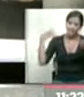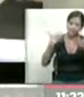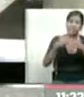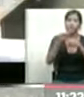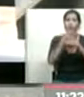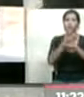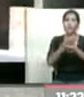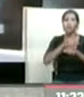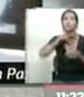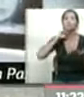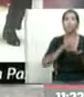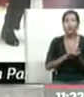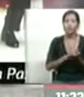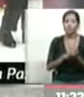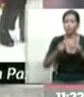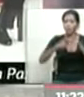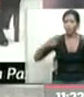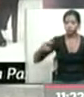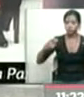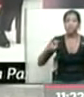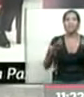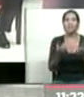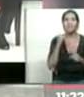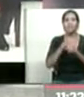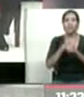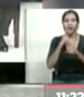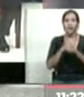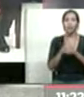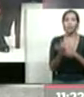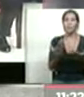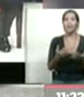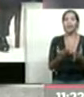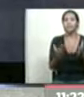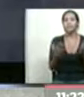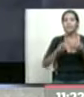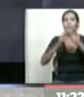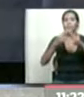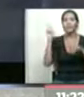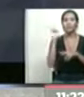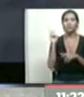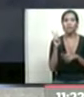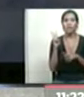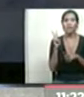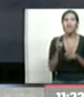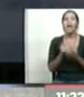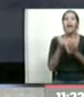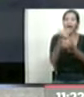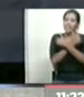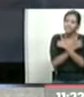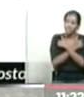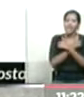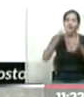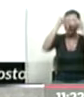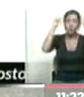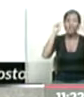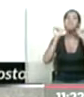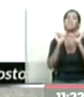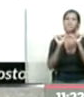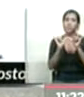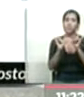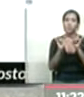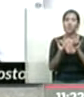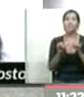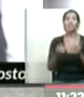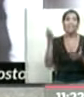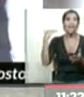masacres y fosas comunes que han trabajado para fortalecer la paz con Venezuela, dando asilo a Julio Borges, sí, el mismo del atentado